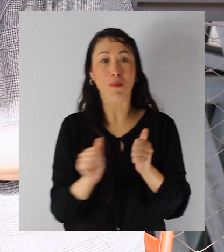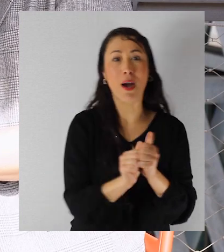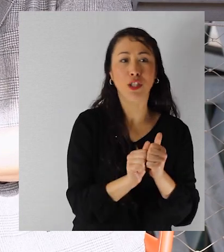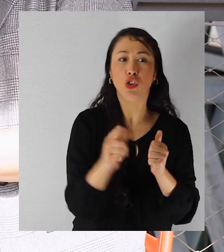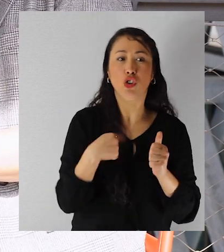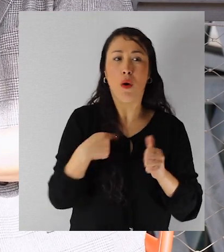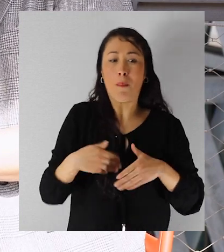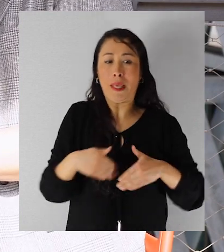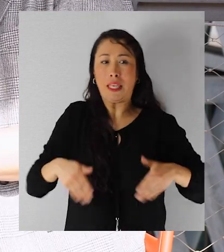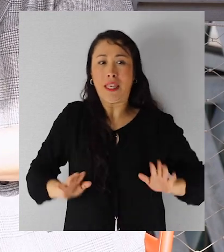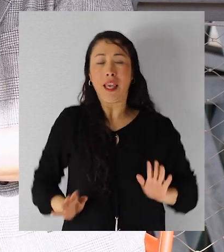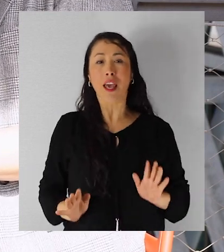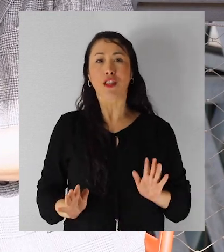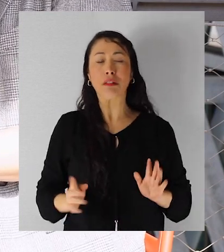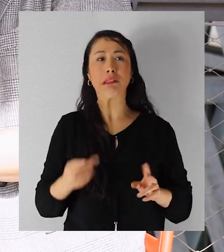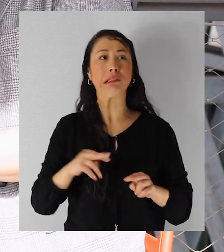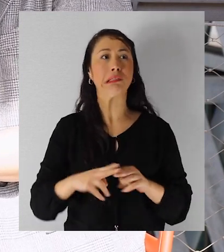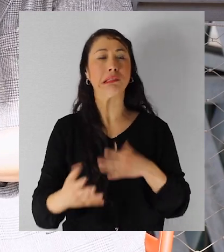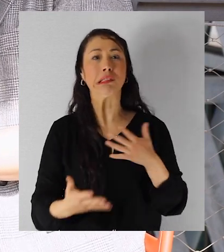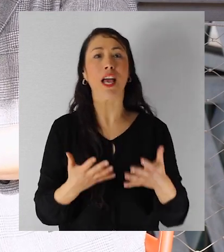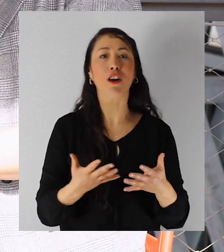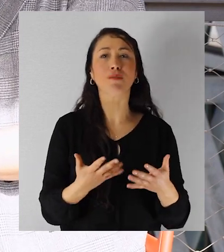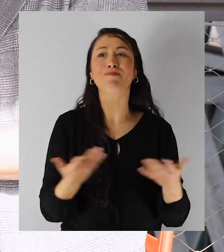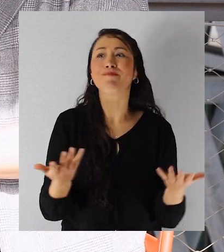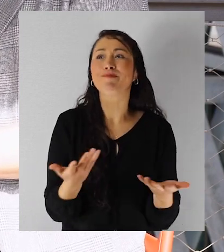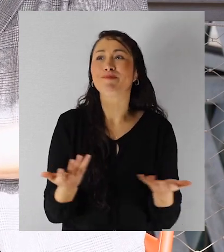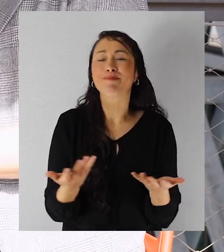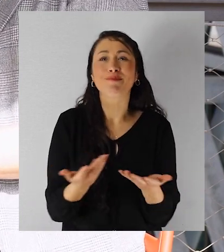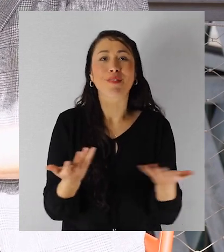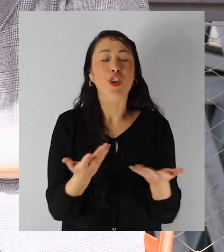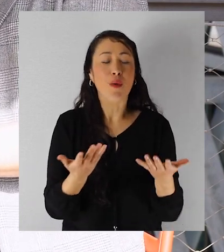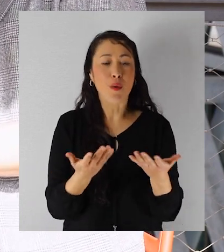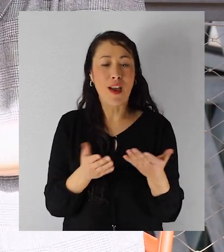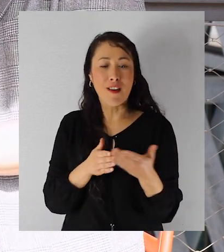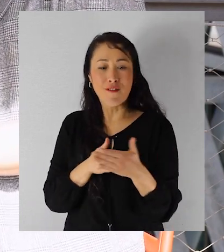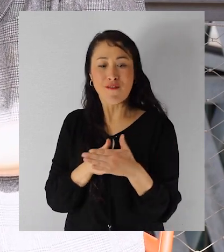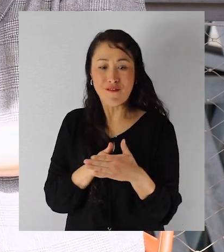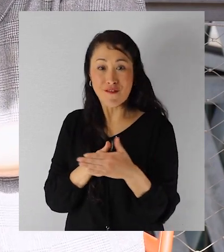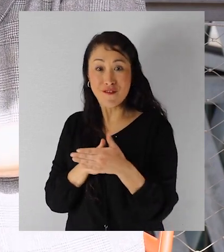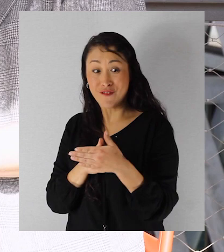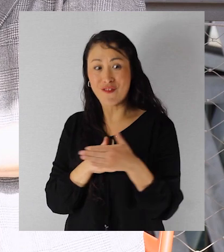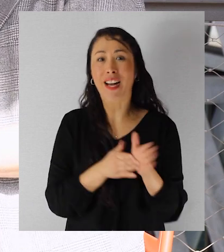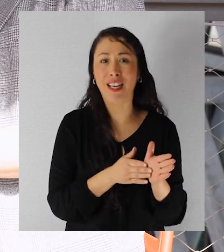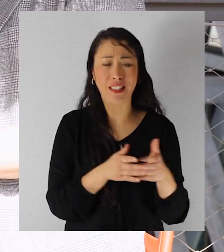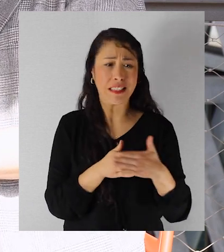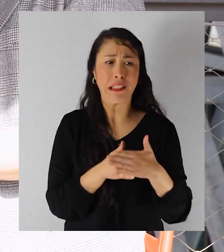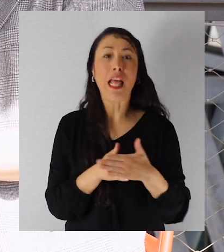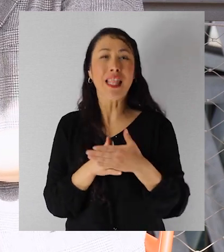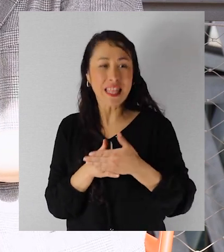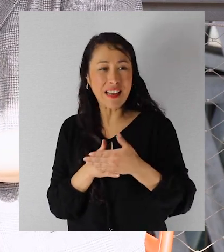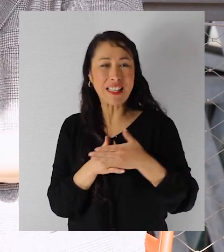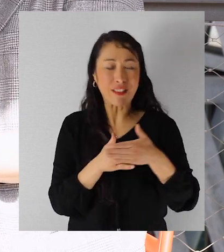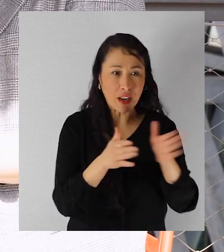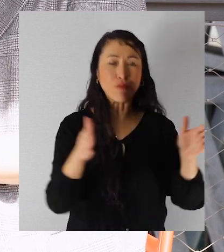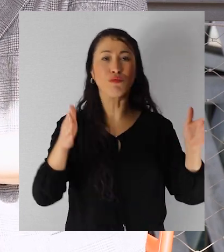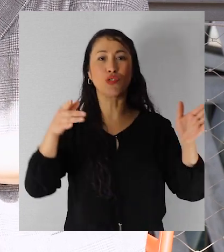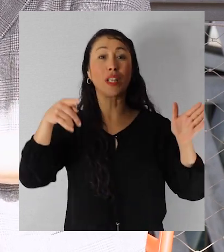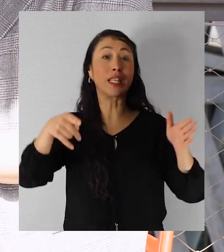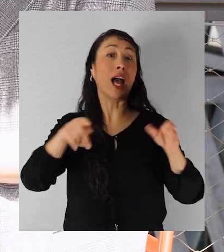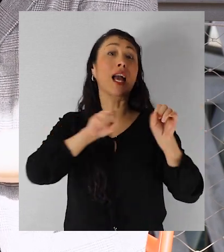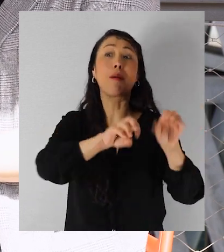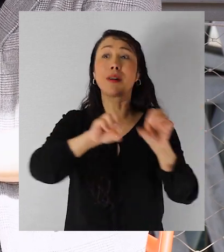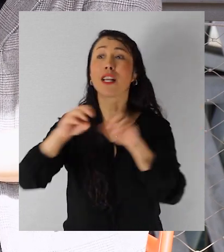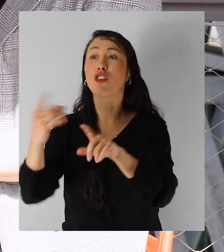llevo, el cómo no te llevo, finalmente, ¿cuál es esta barrera que tenemos que derribar hoy día con